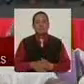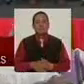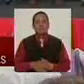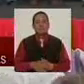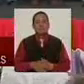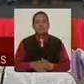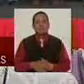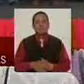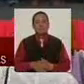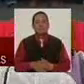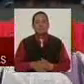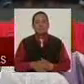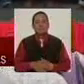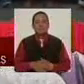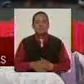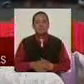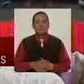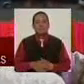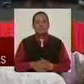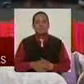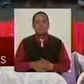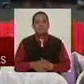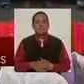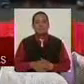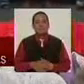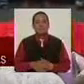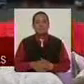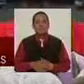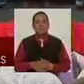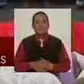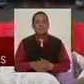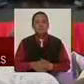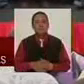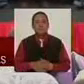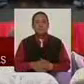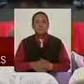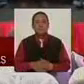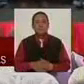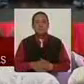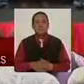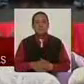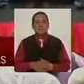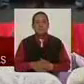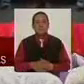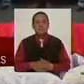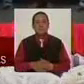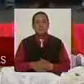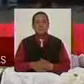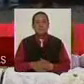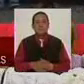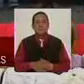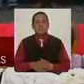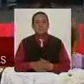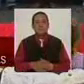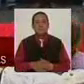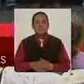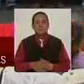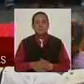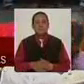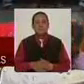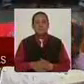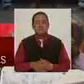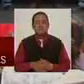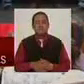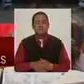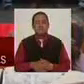muy, de cas papintin, así atatamascamima ni sanguchi papinto chuscawe. Nuña santenuna,